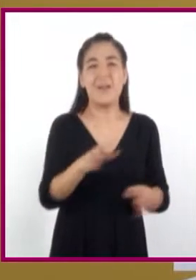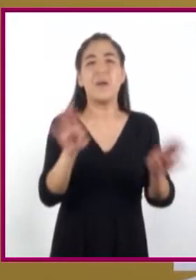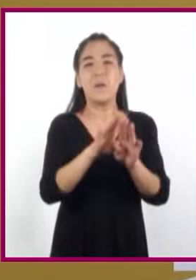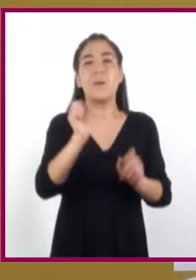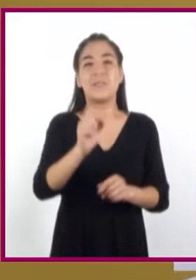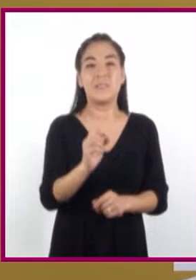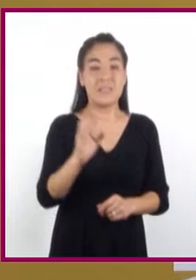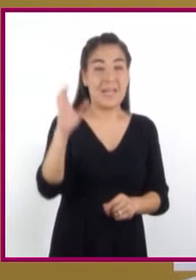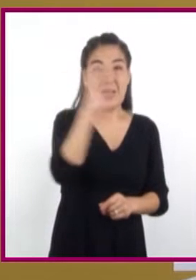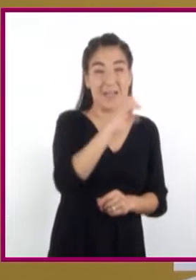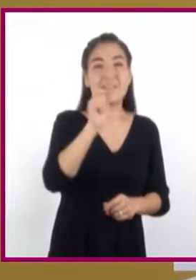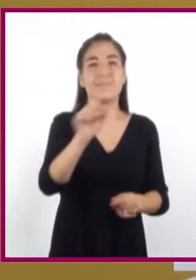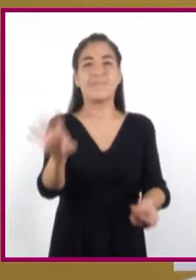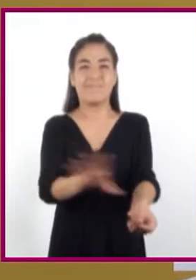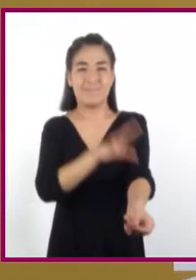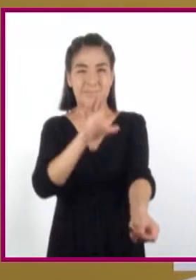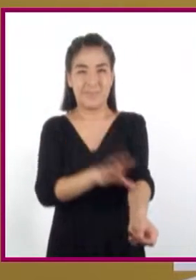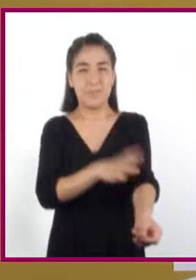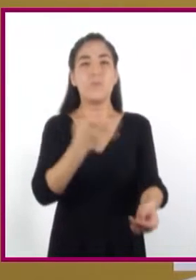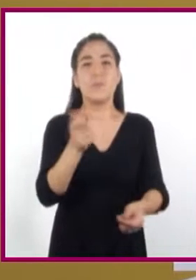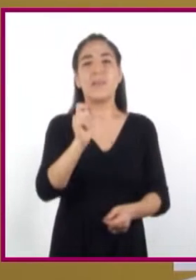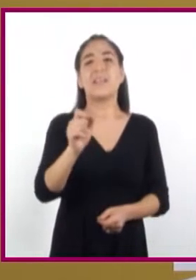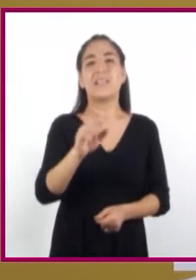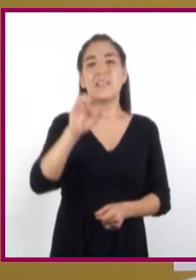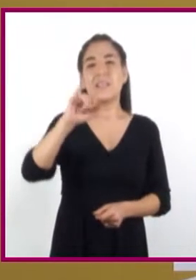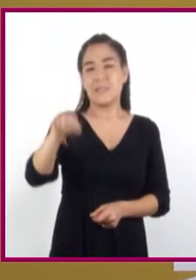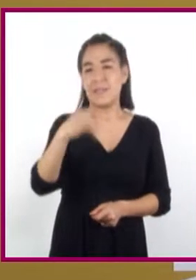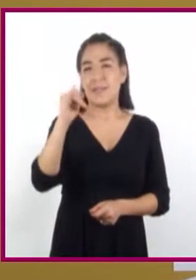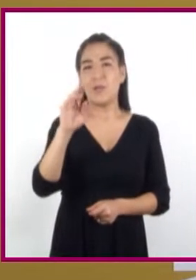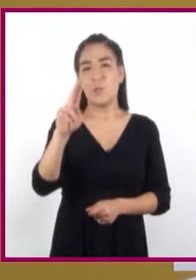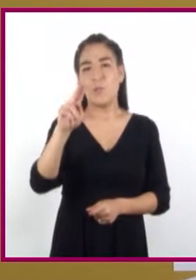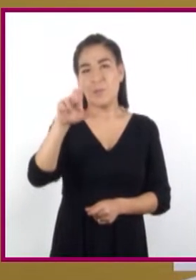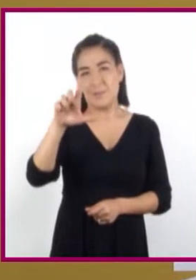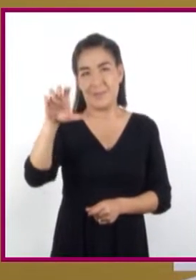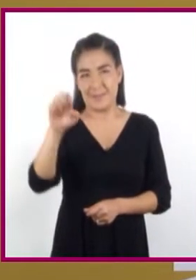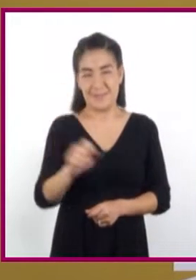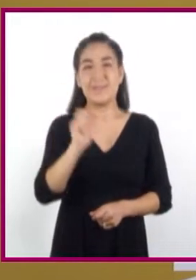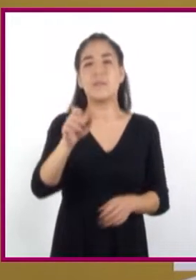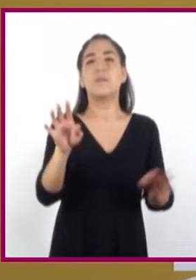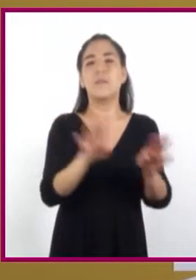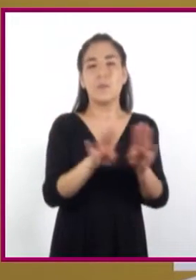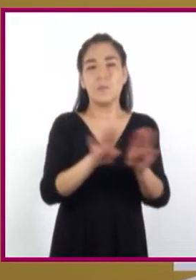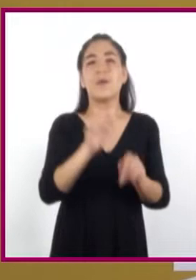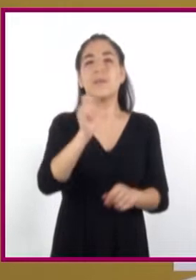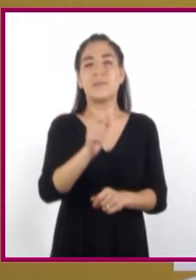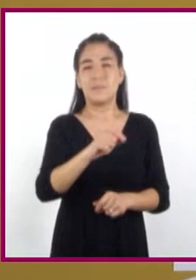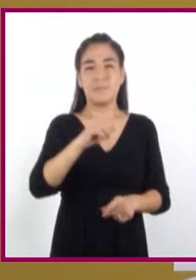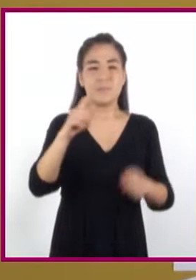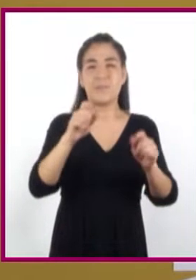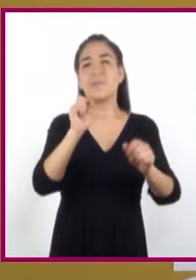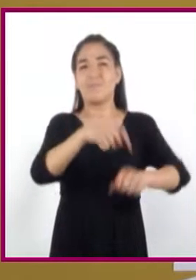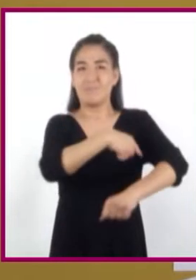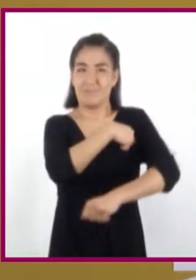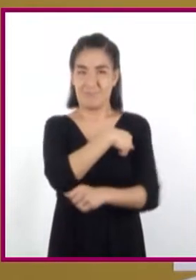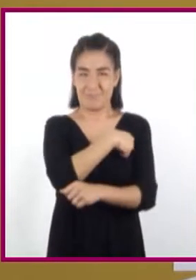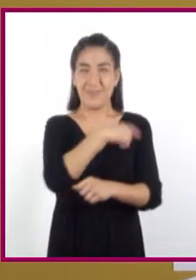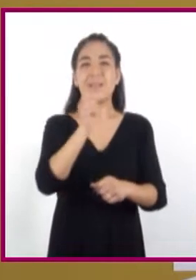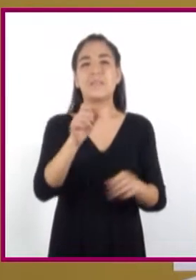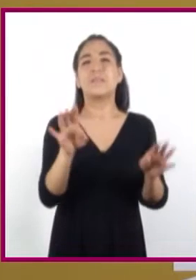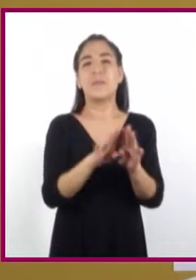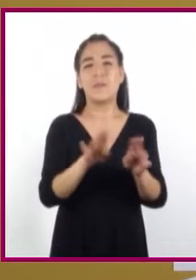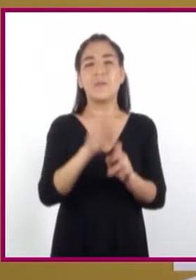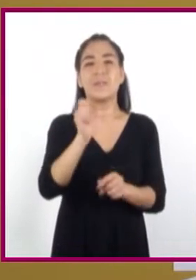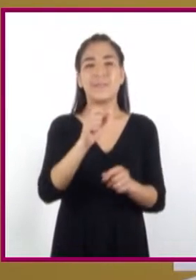energía, por lo tanto, se mide en joules. La temperatura se mide con un termómetro y puede medirse con